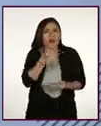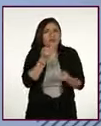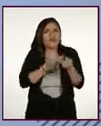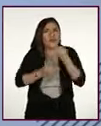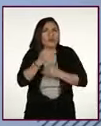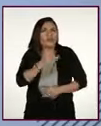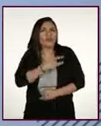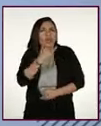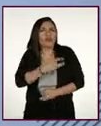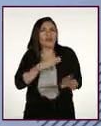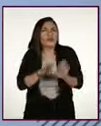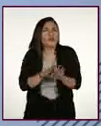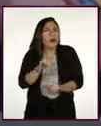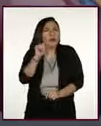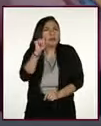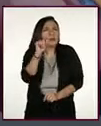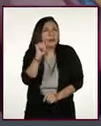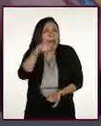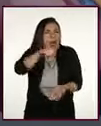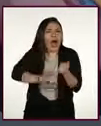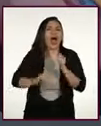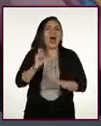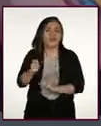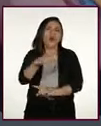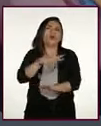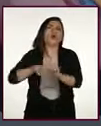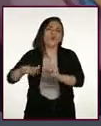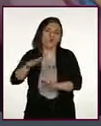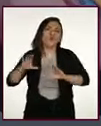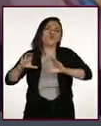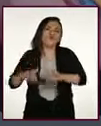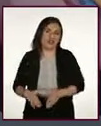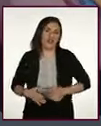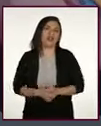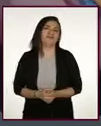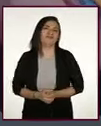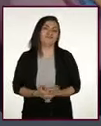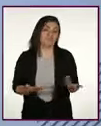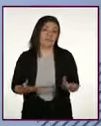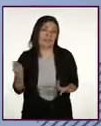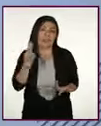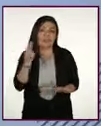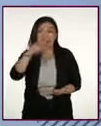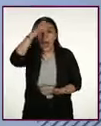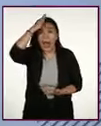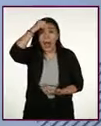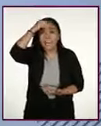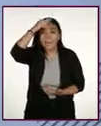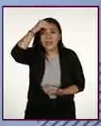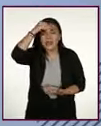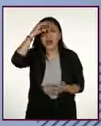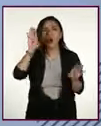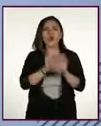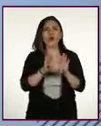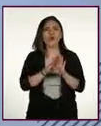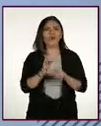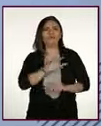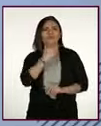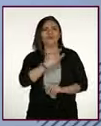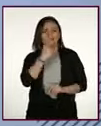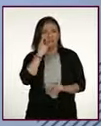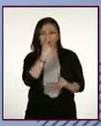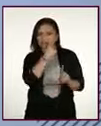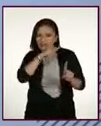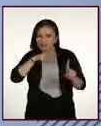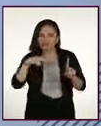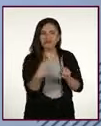nos duele, Sí. que viene del contexto comunitario. Entonces, tenemos que aprender a tener esta visión desde la salud